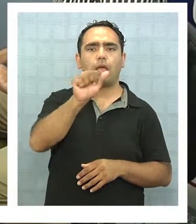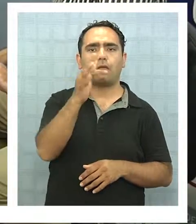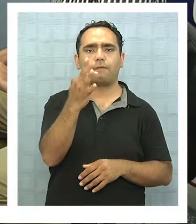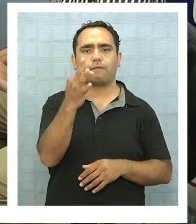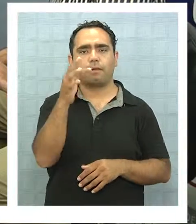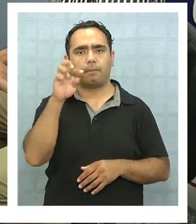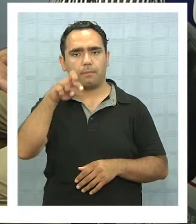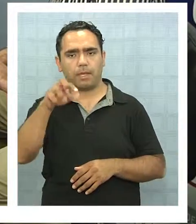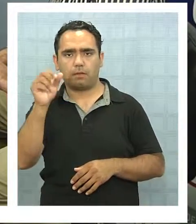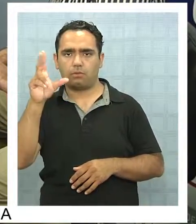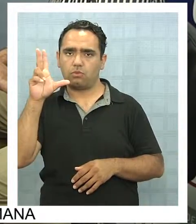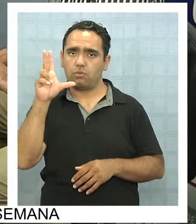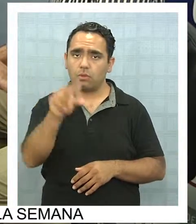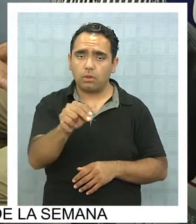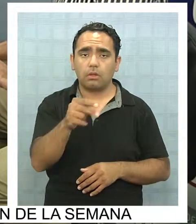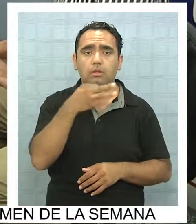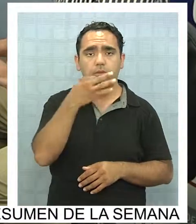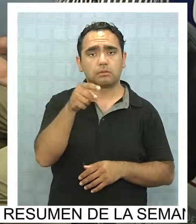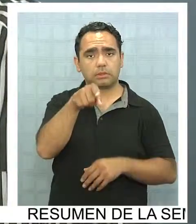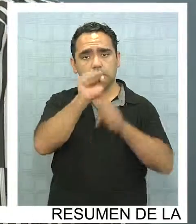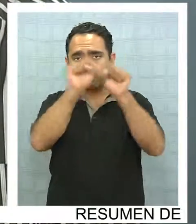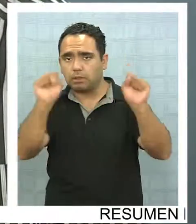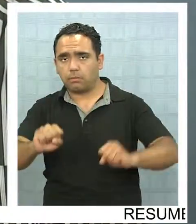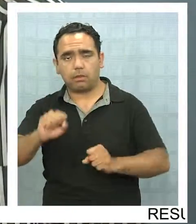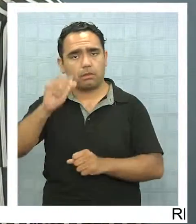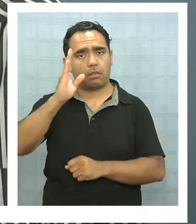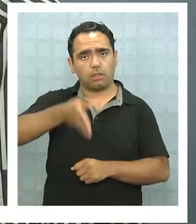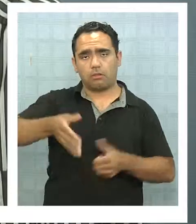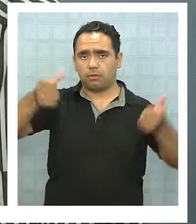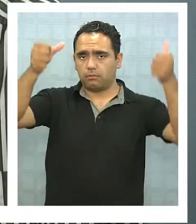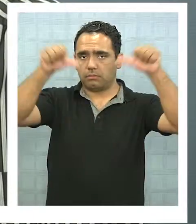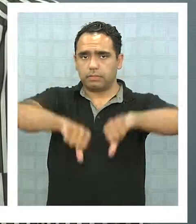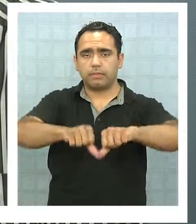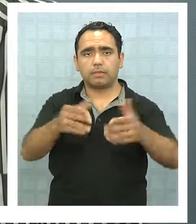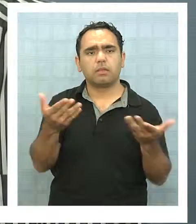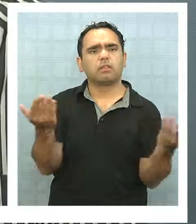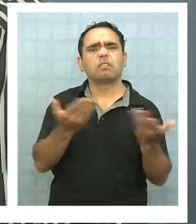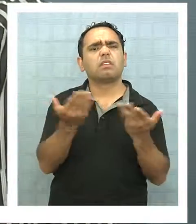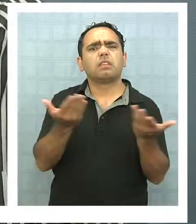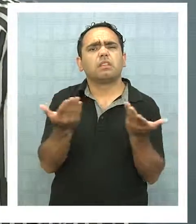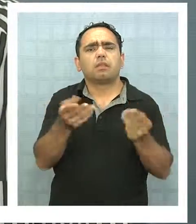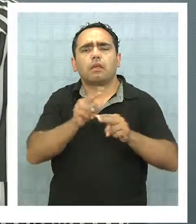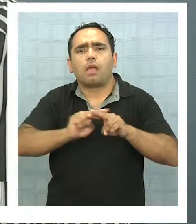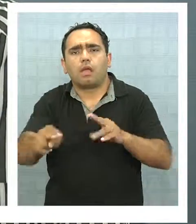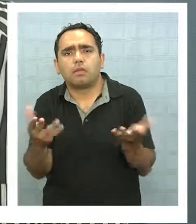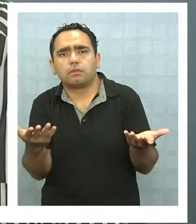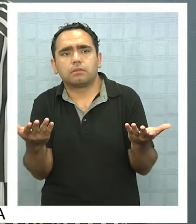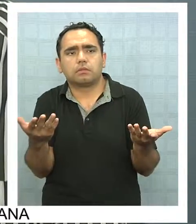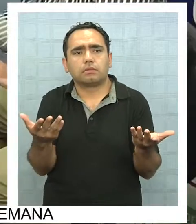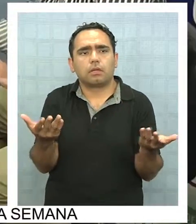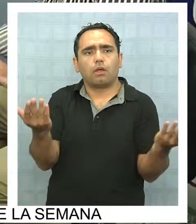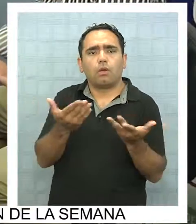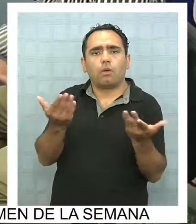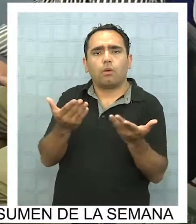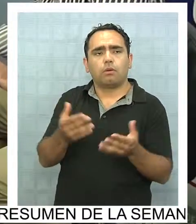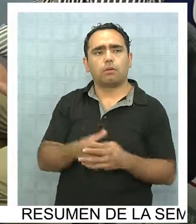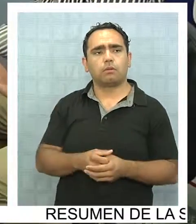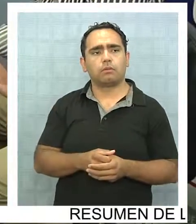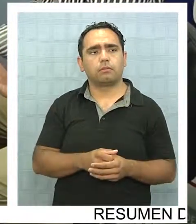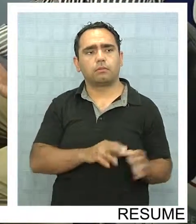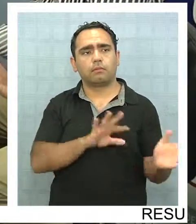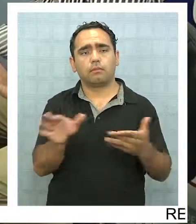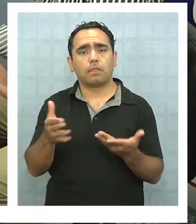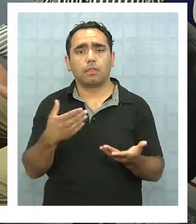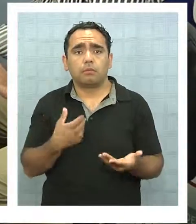sistema no debiera seguir existiendo. ¿Y qué podemos ofrecer, digamos, en subsidio, digamos? Pero si mire,